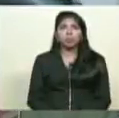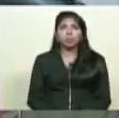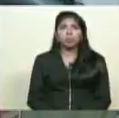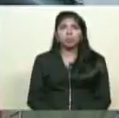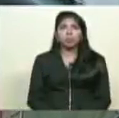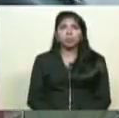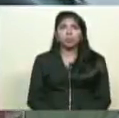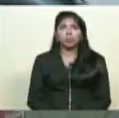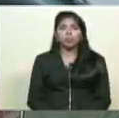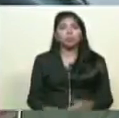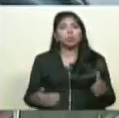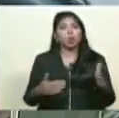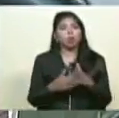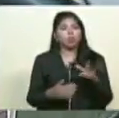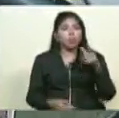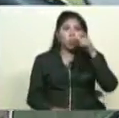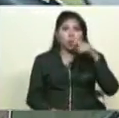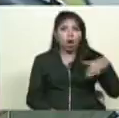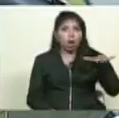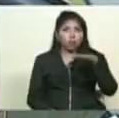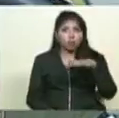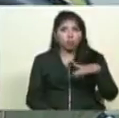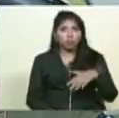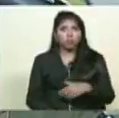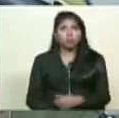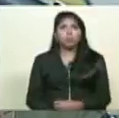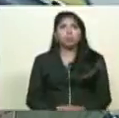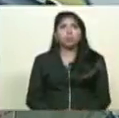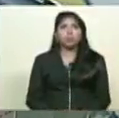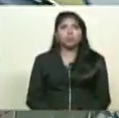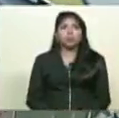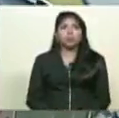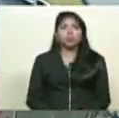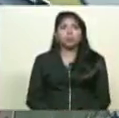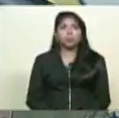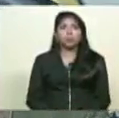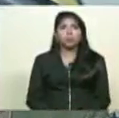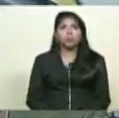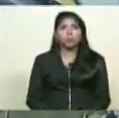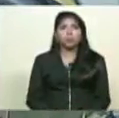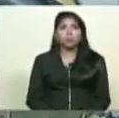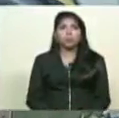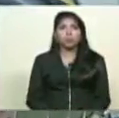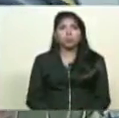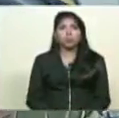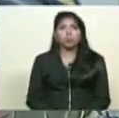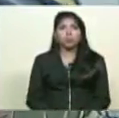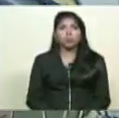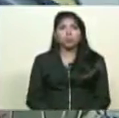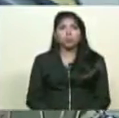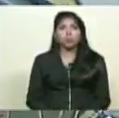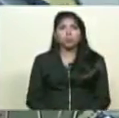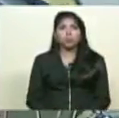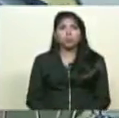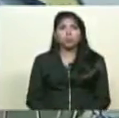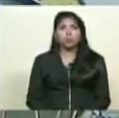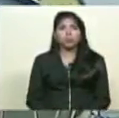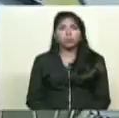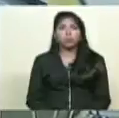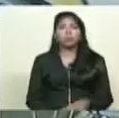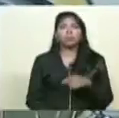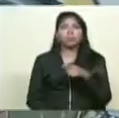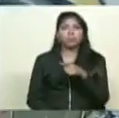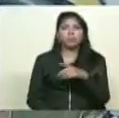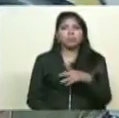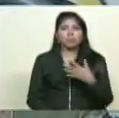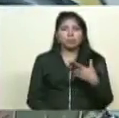el pueblo venezolano. Una feroz ofensiva contrarrevolucionaria que ha pretendido y